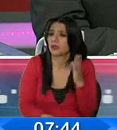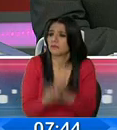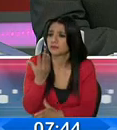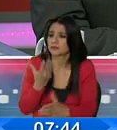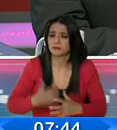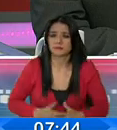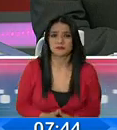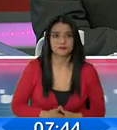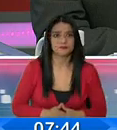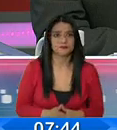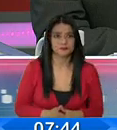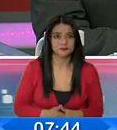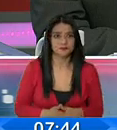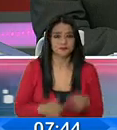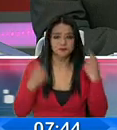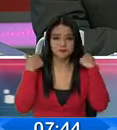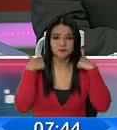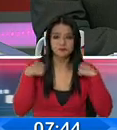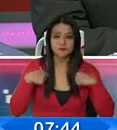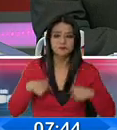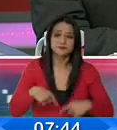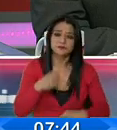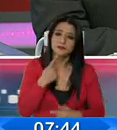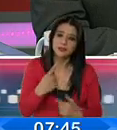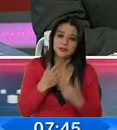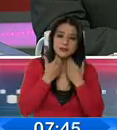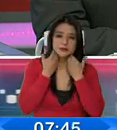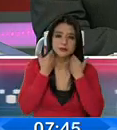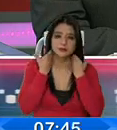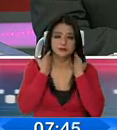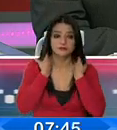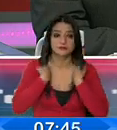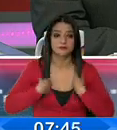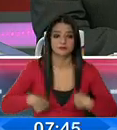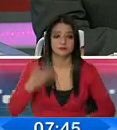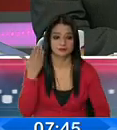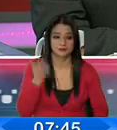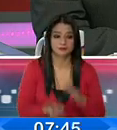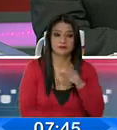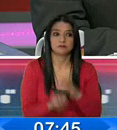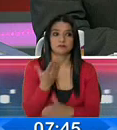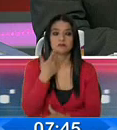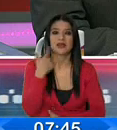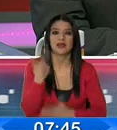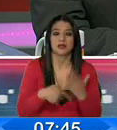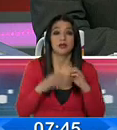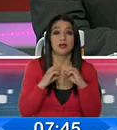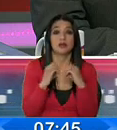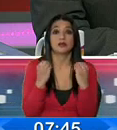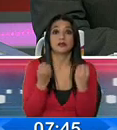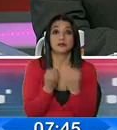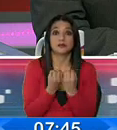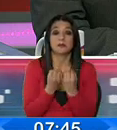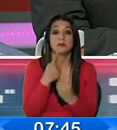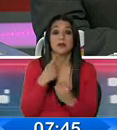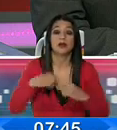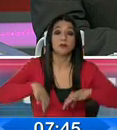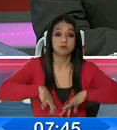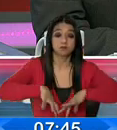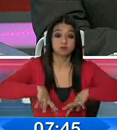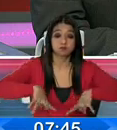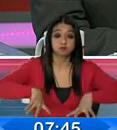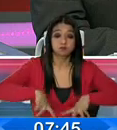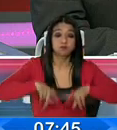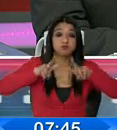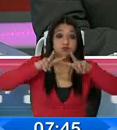Bueno, hay un argumento en el sentido de que se habría creado como un organismo anticorrupción para hacer